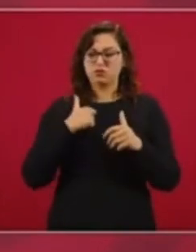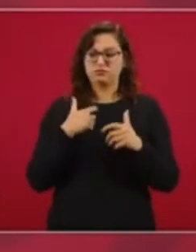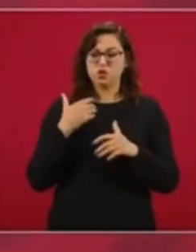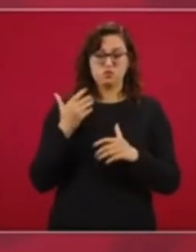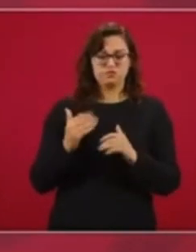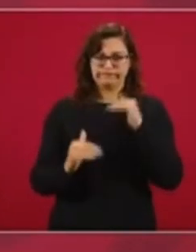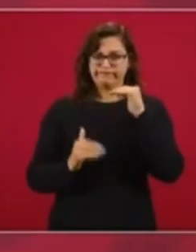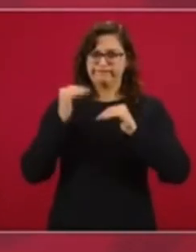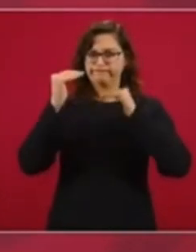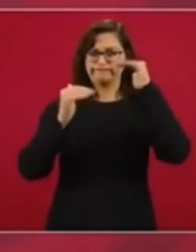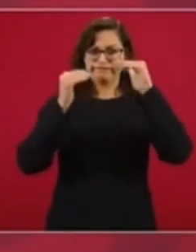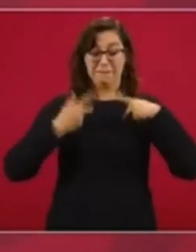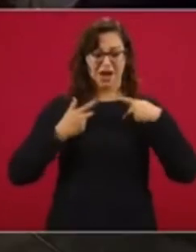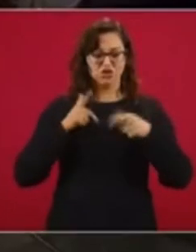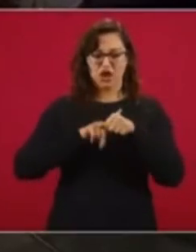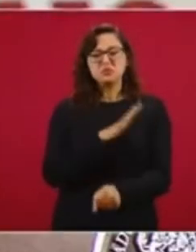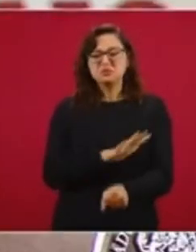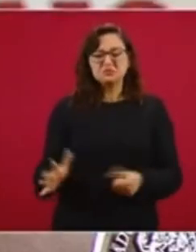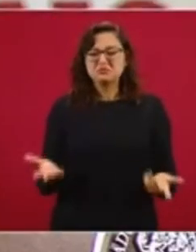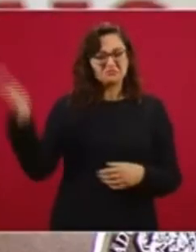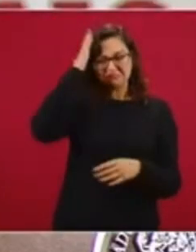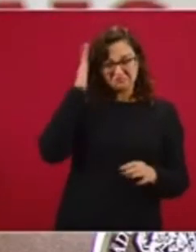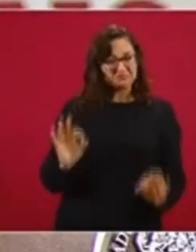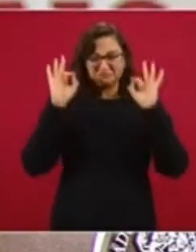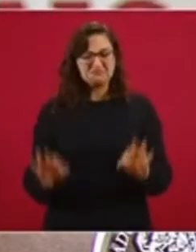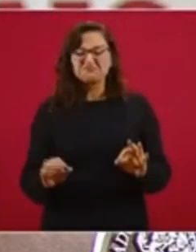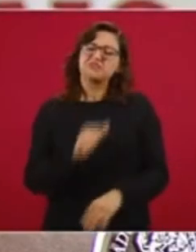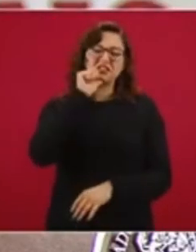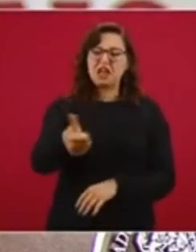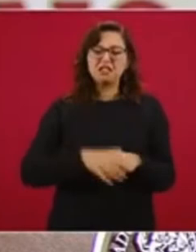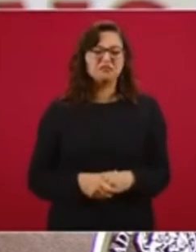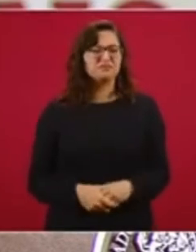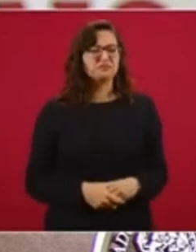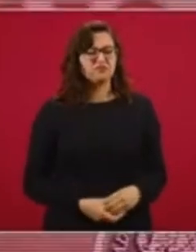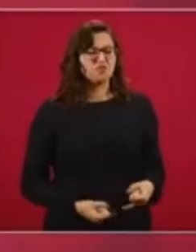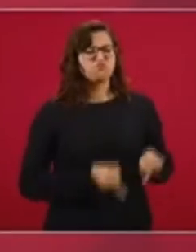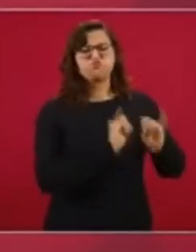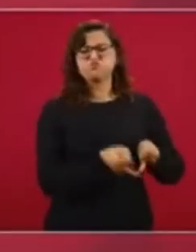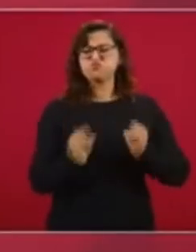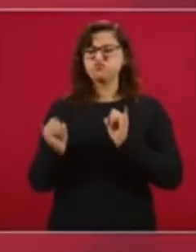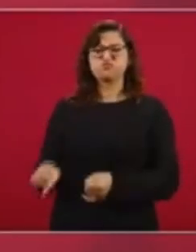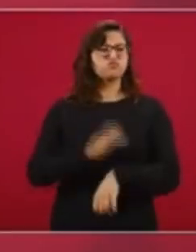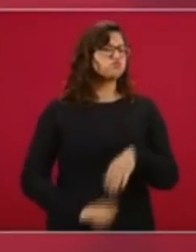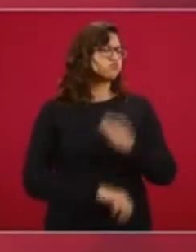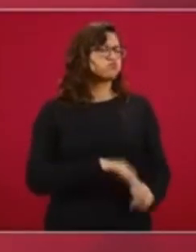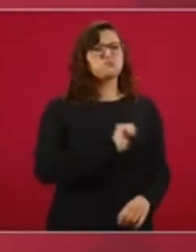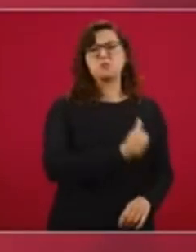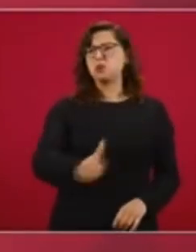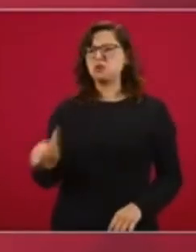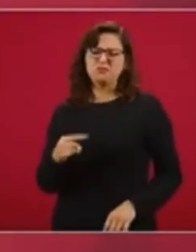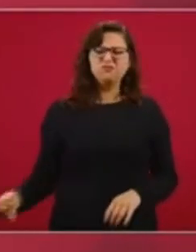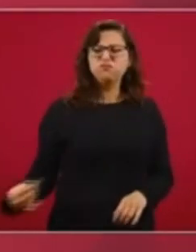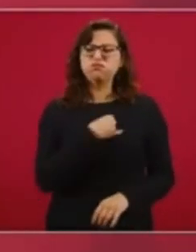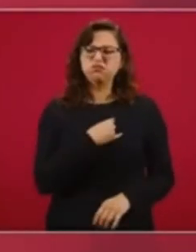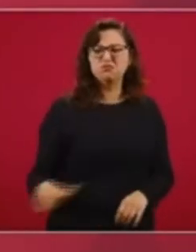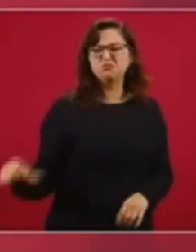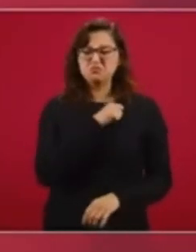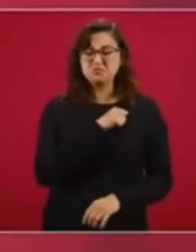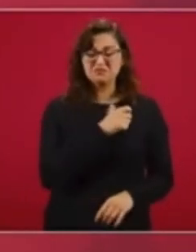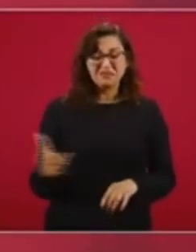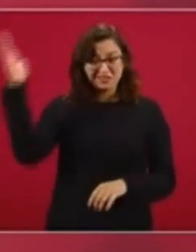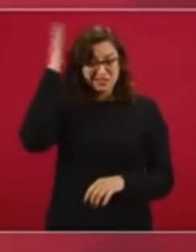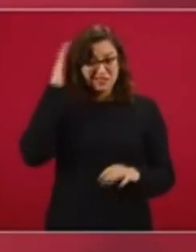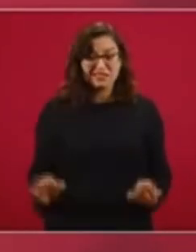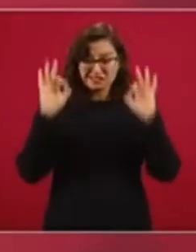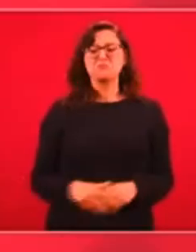trasciendo en lo personal. El individualista, el egoísta, el que le da la espalda al que sufre, no es un buen